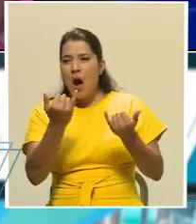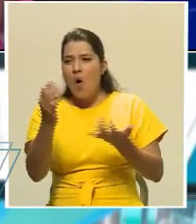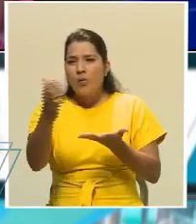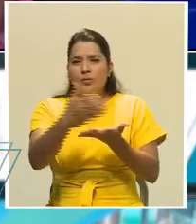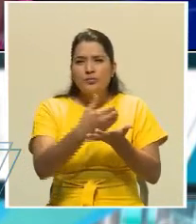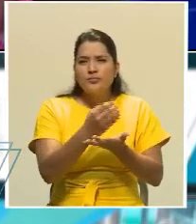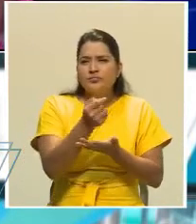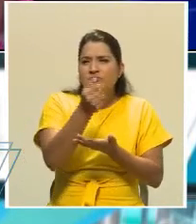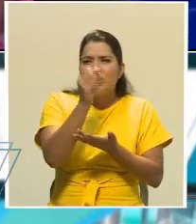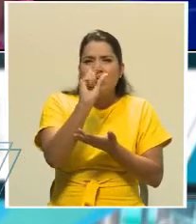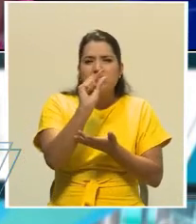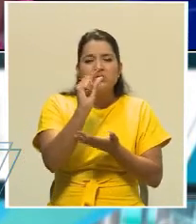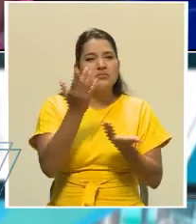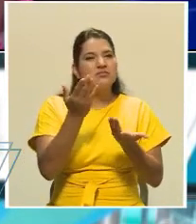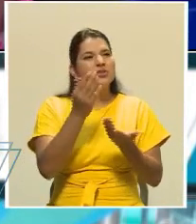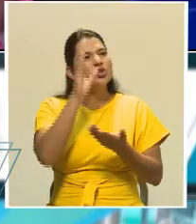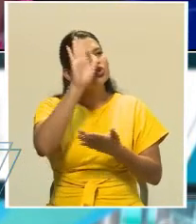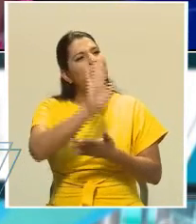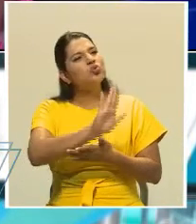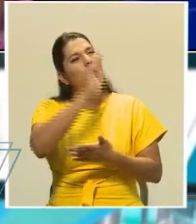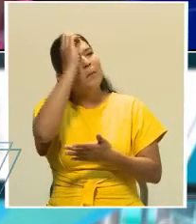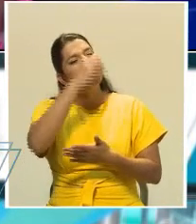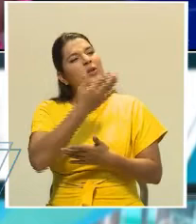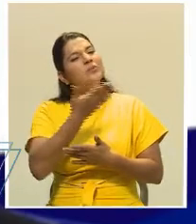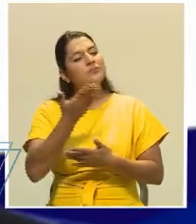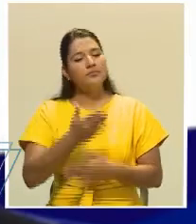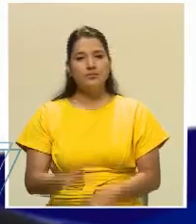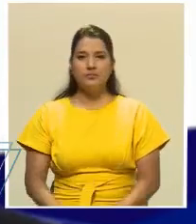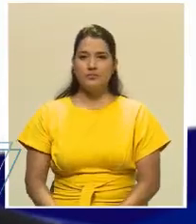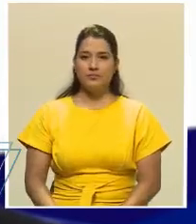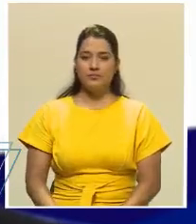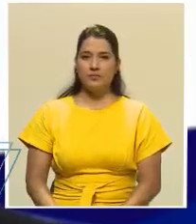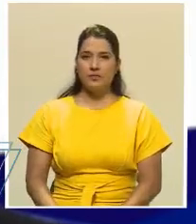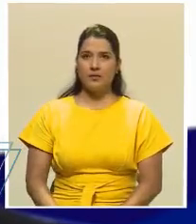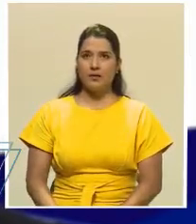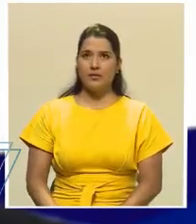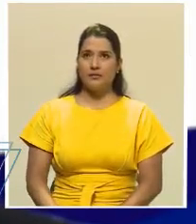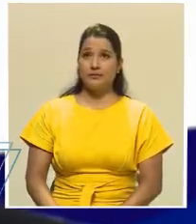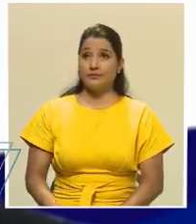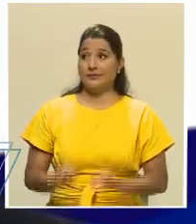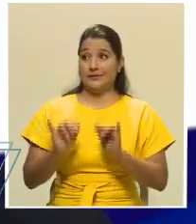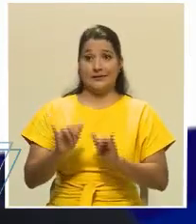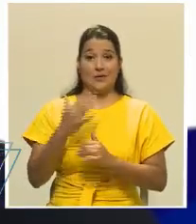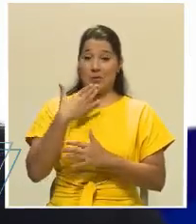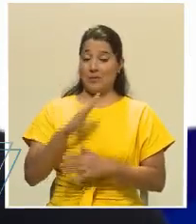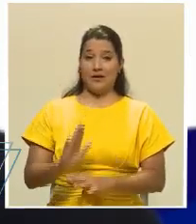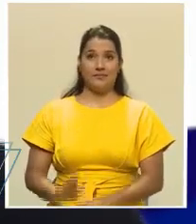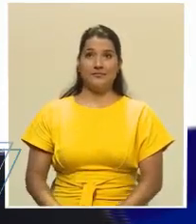deja eso desde su punto de vista? Pues estamos muy mal.